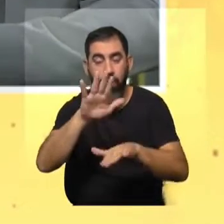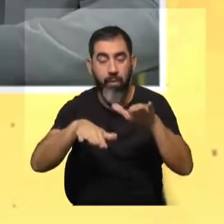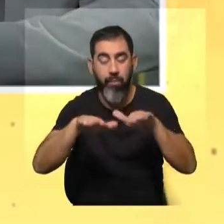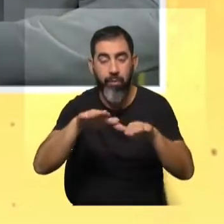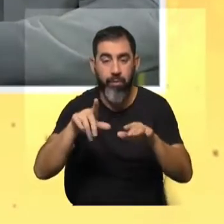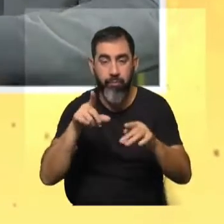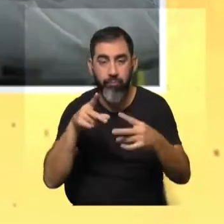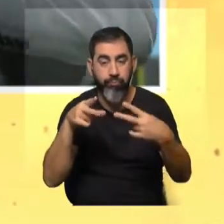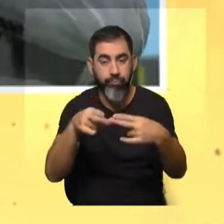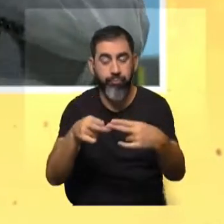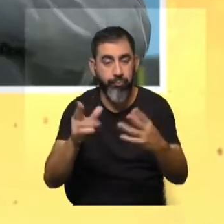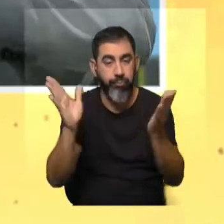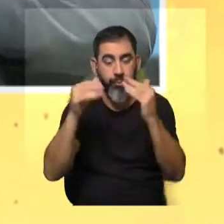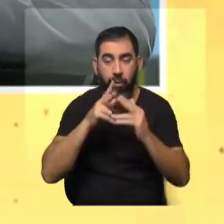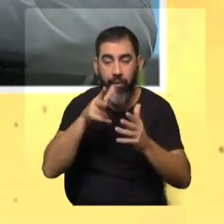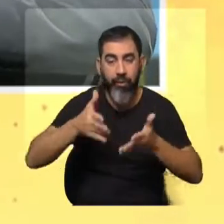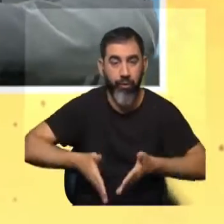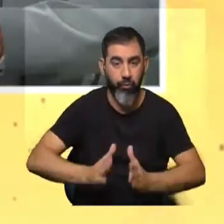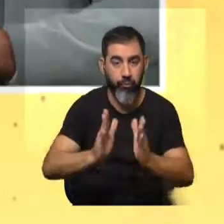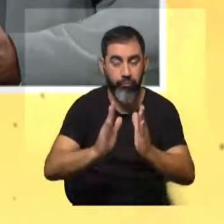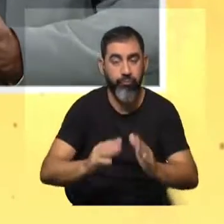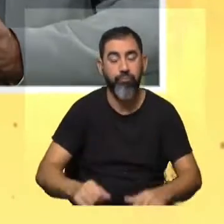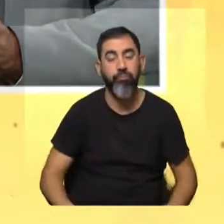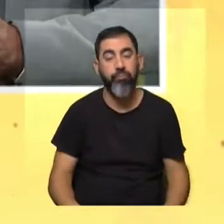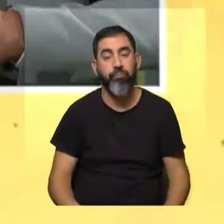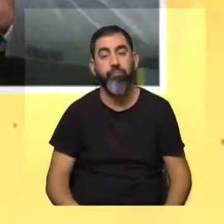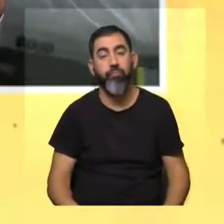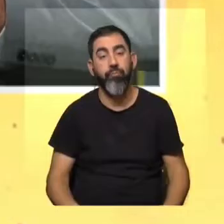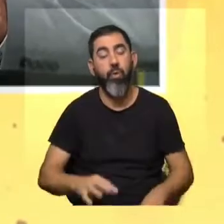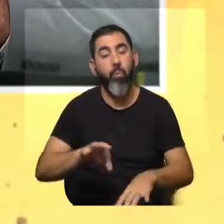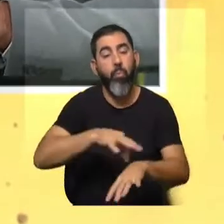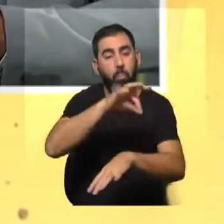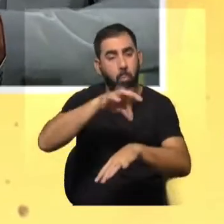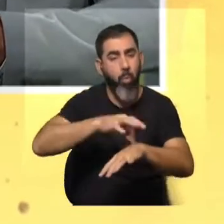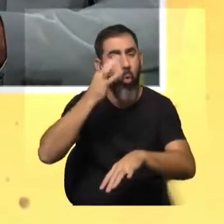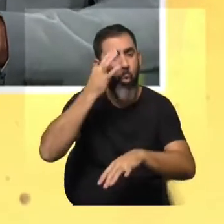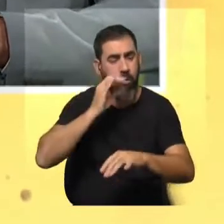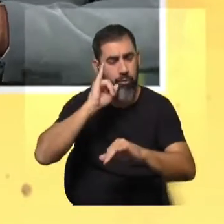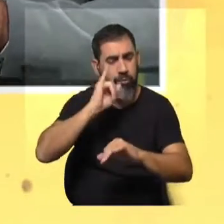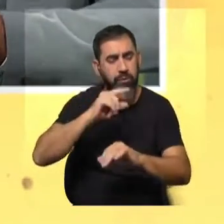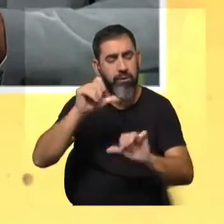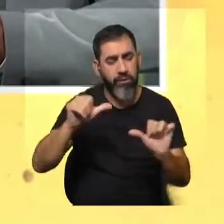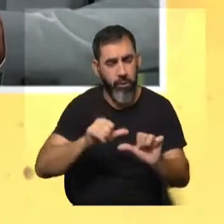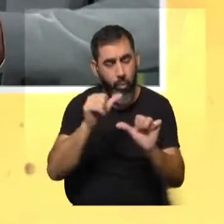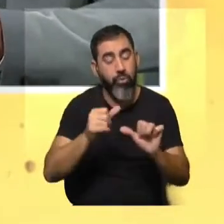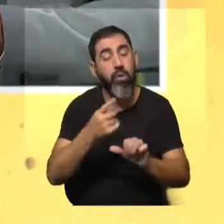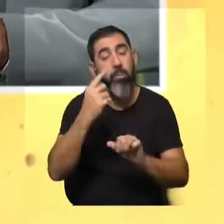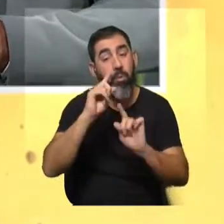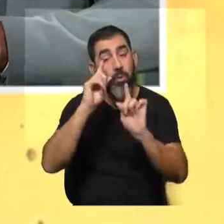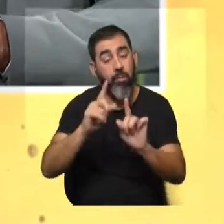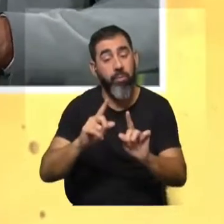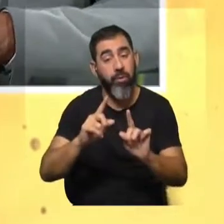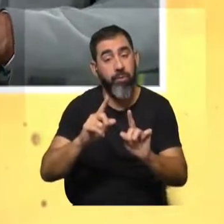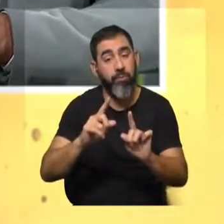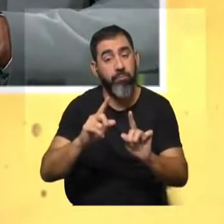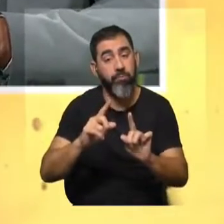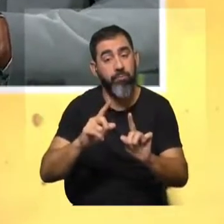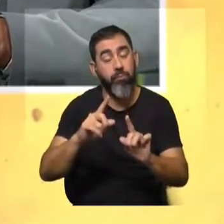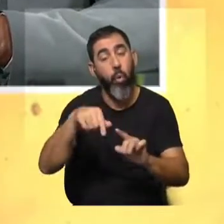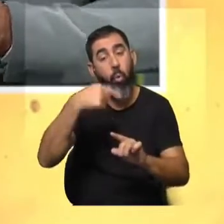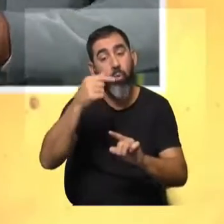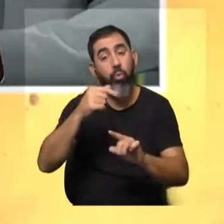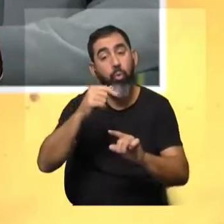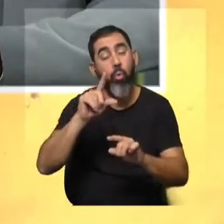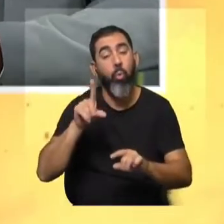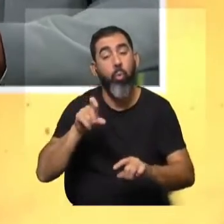sea. Eso no solo se usa con el mosquito, en el que hay algo menos de experiencia, pero es una experiencia muy exitosa con el